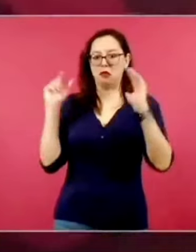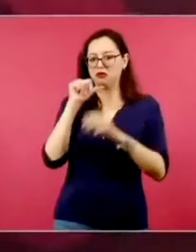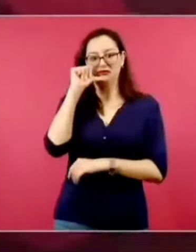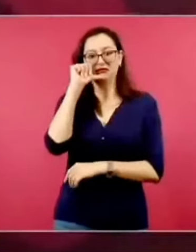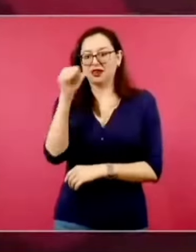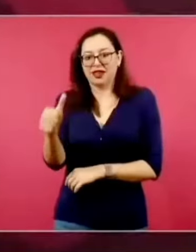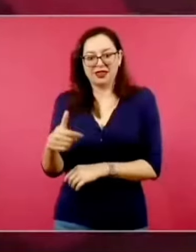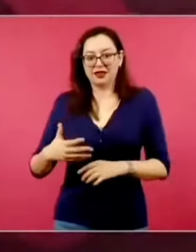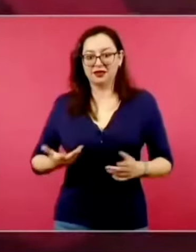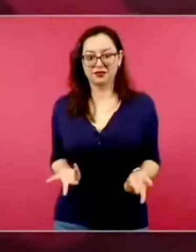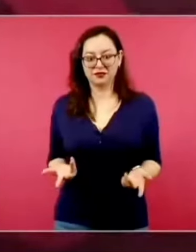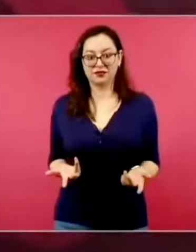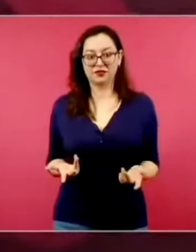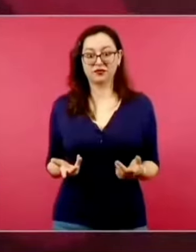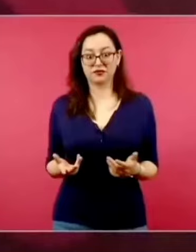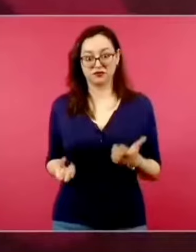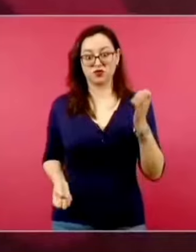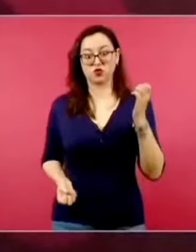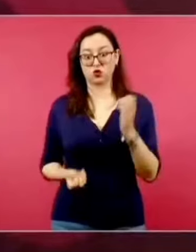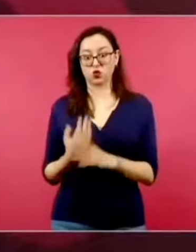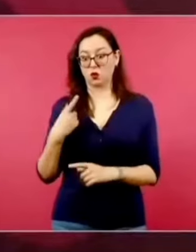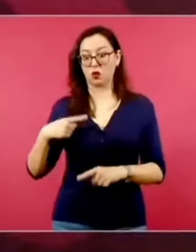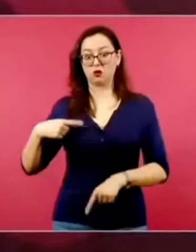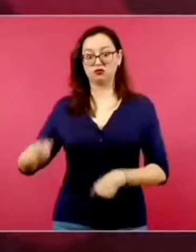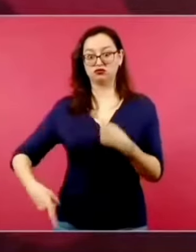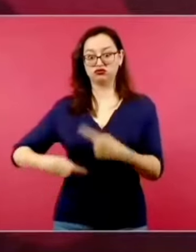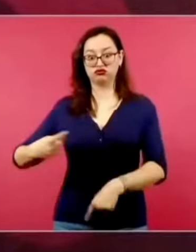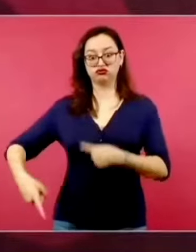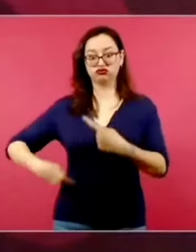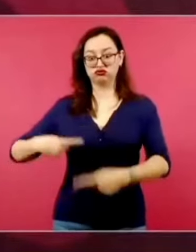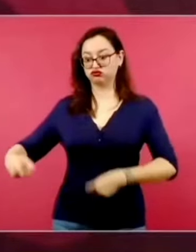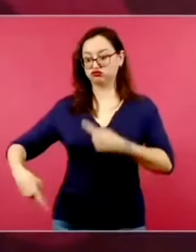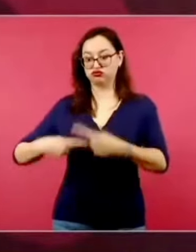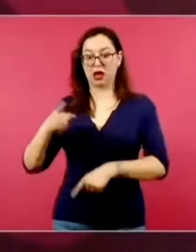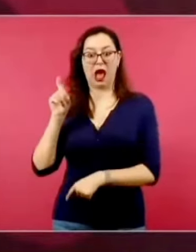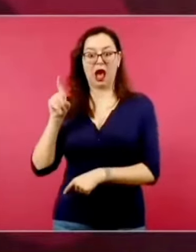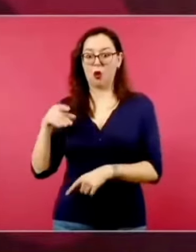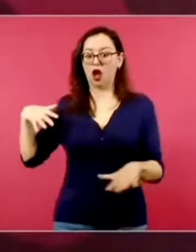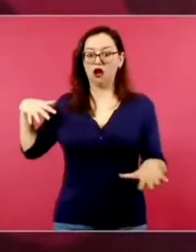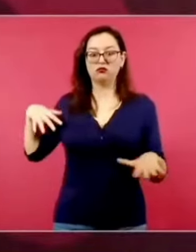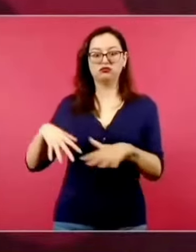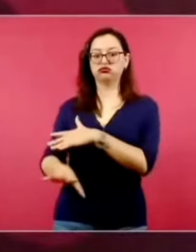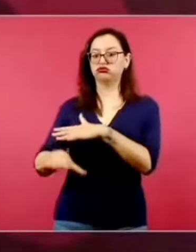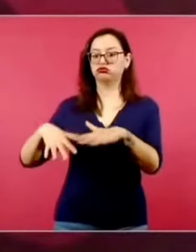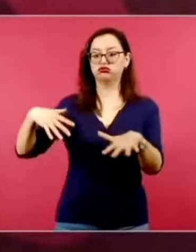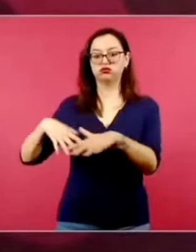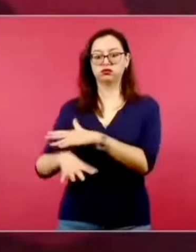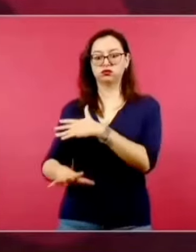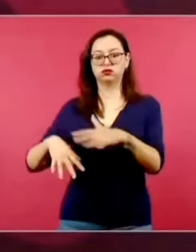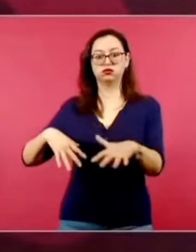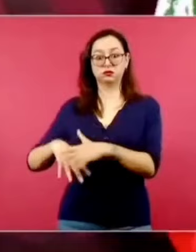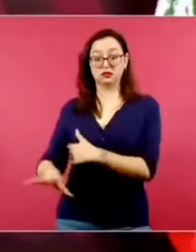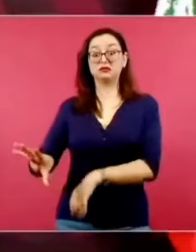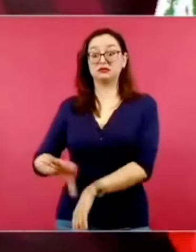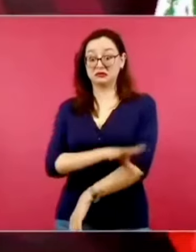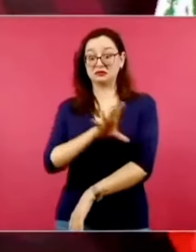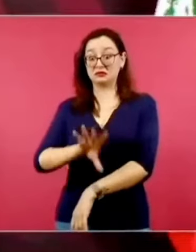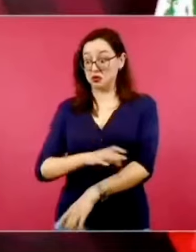eh turbinas flotantes Y van generando energía todo eso lo